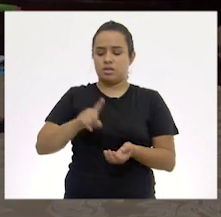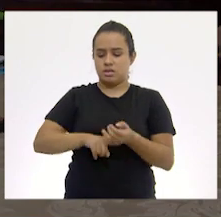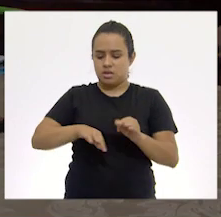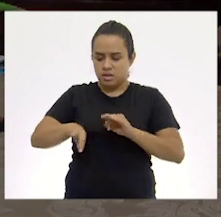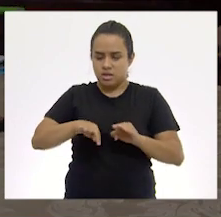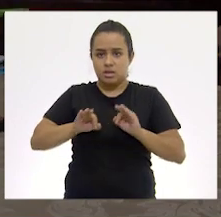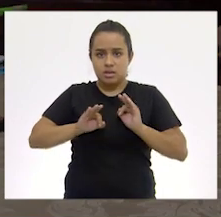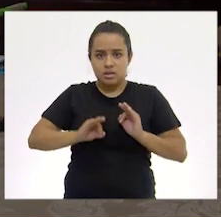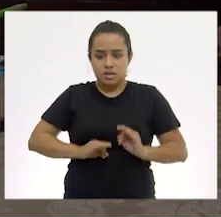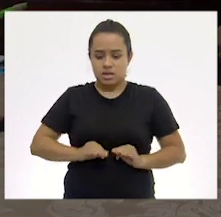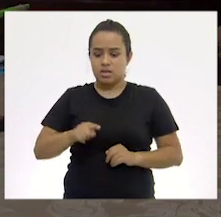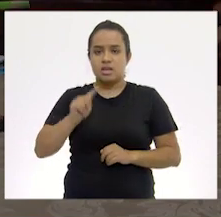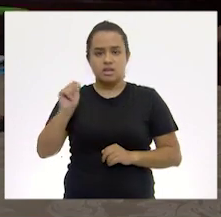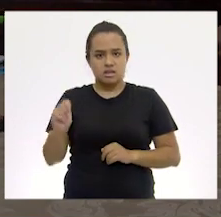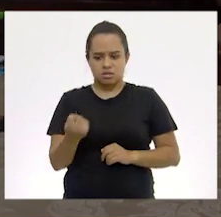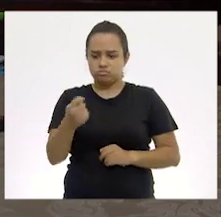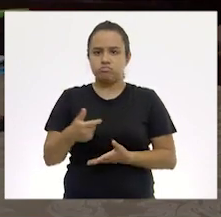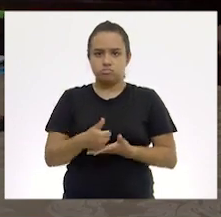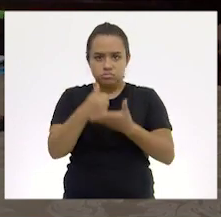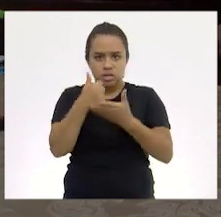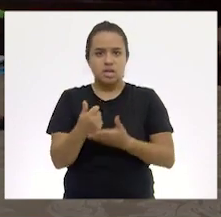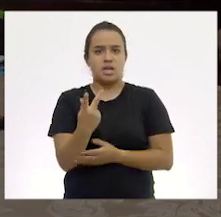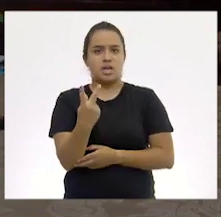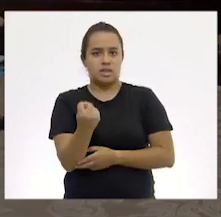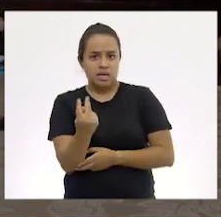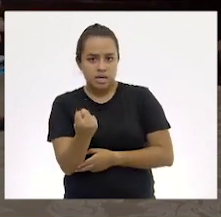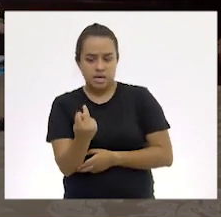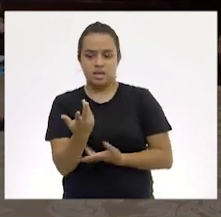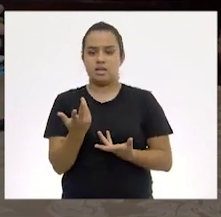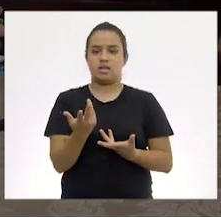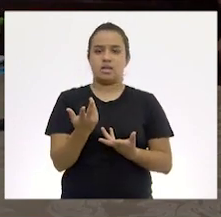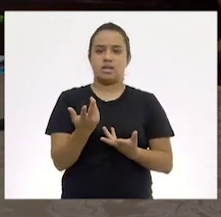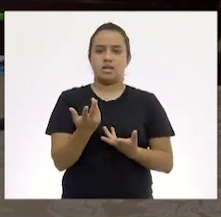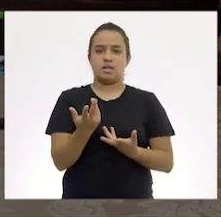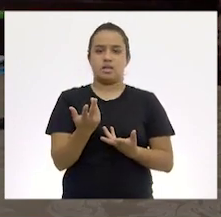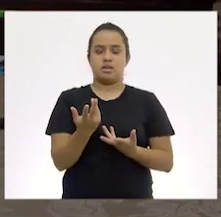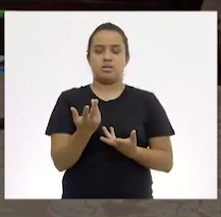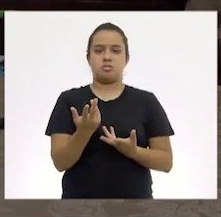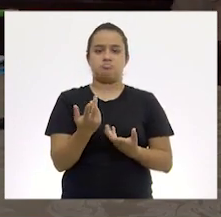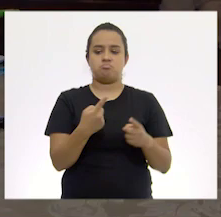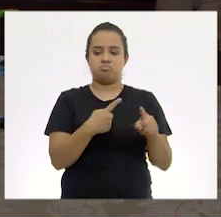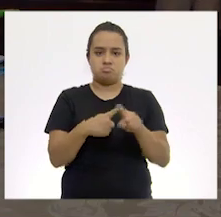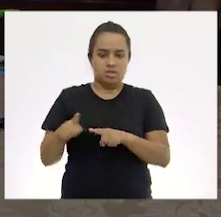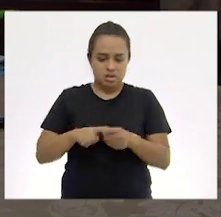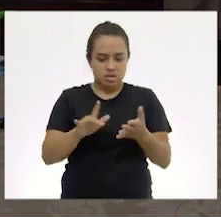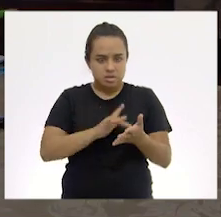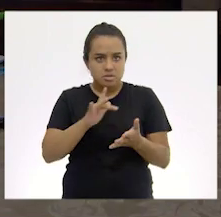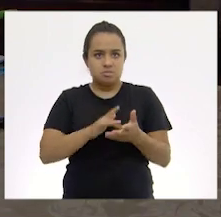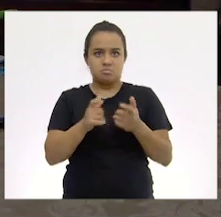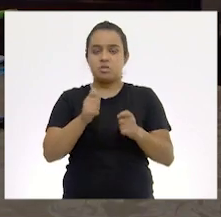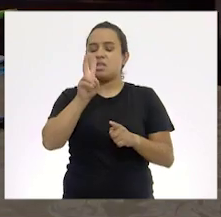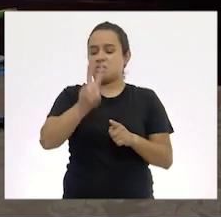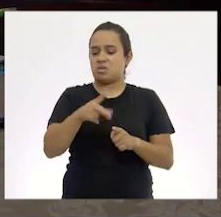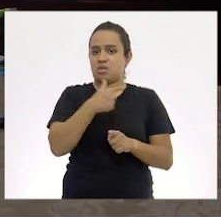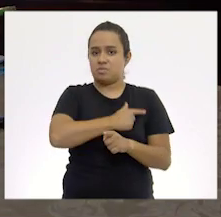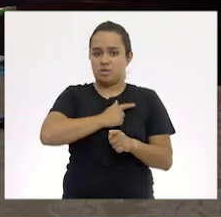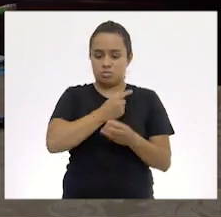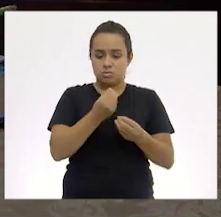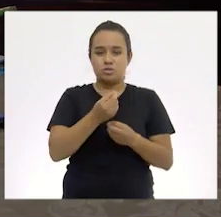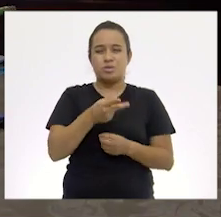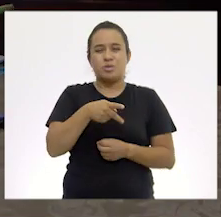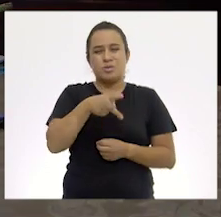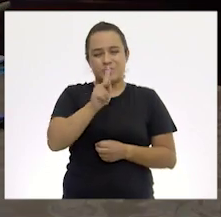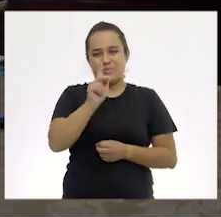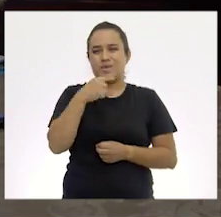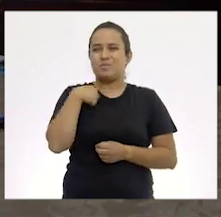me apoyo en la tecnología, televisión, consolas, y pues me gusta demasiado, pero a la vez extraño